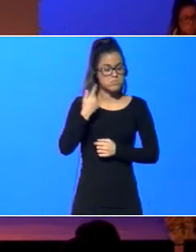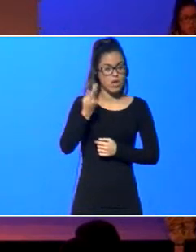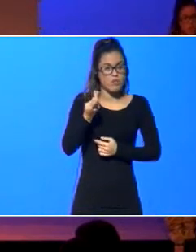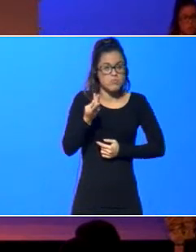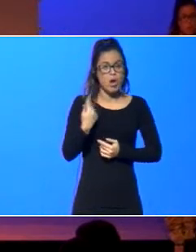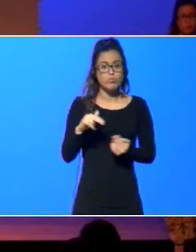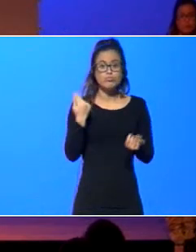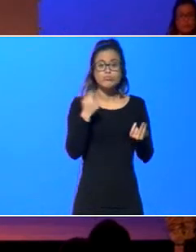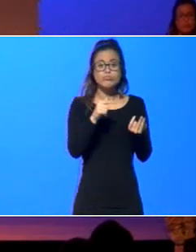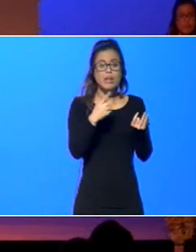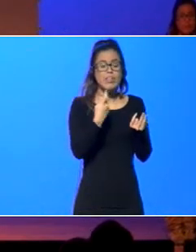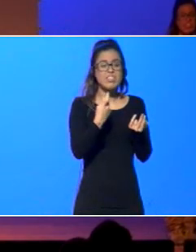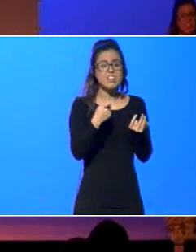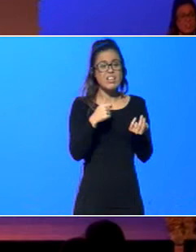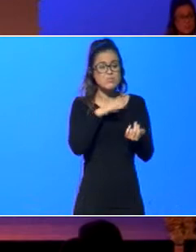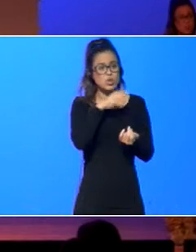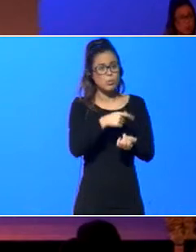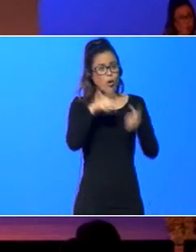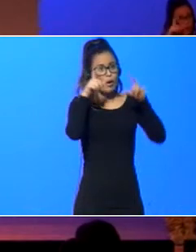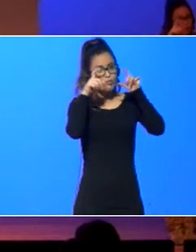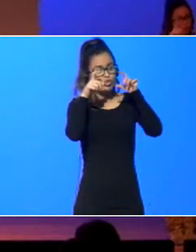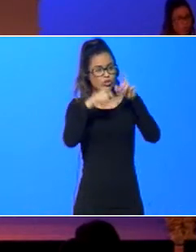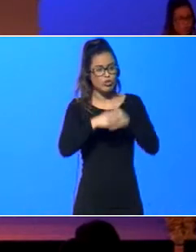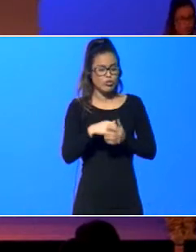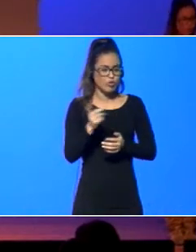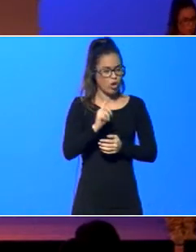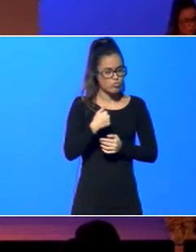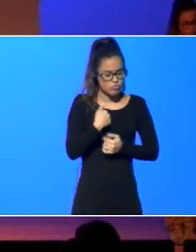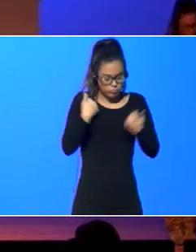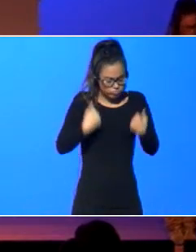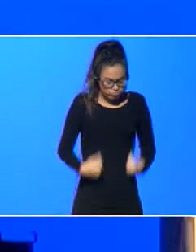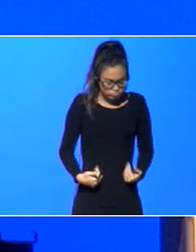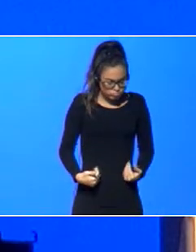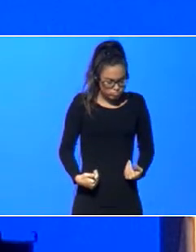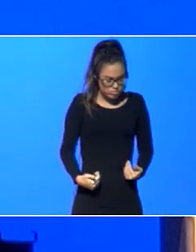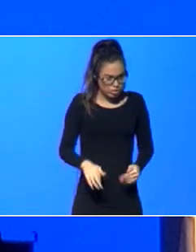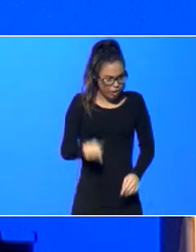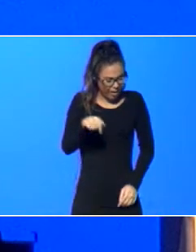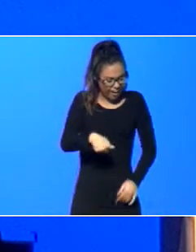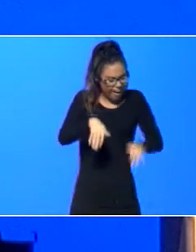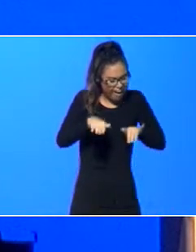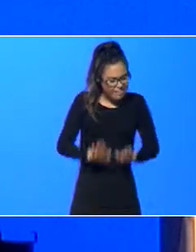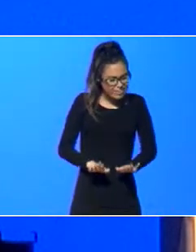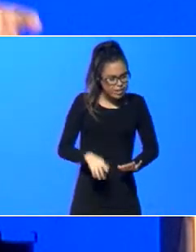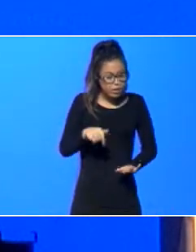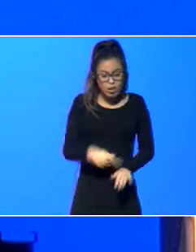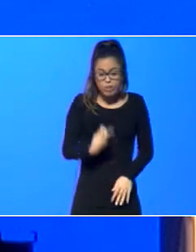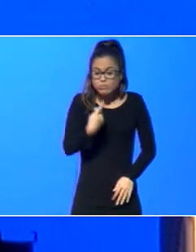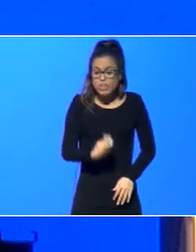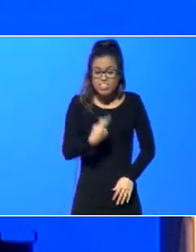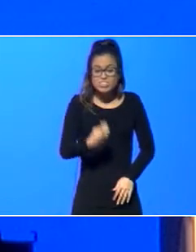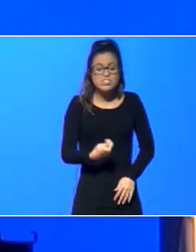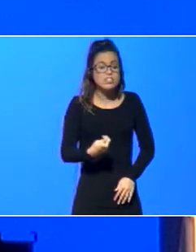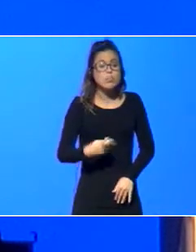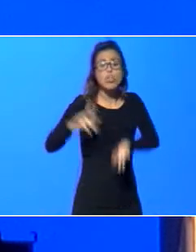gafoso. Yo necesitaré lo que necesite porque soy yo, porque estoy aquí. Y aquí necesito que me pasen